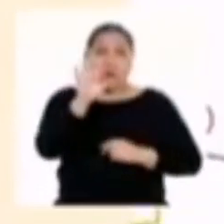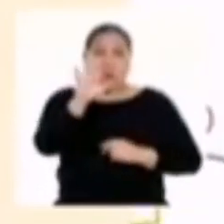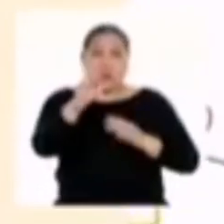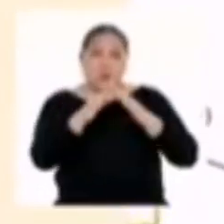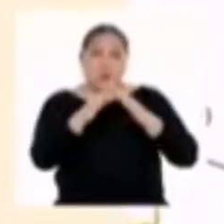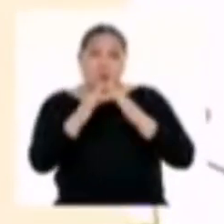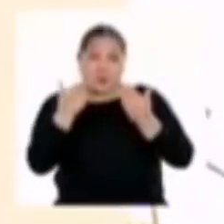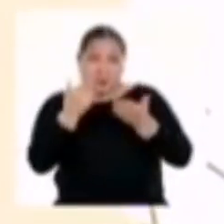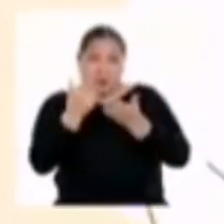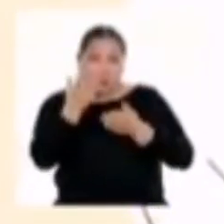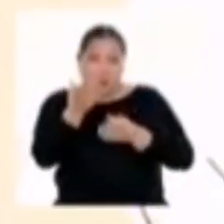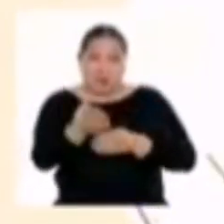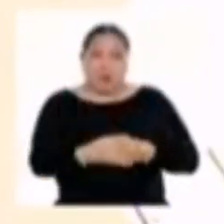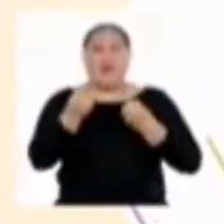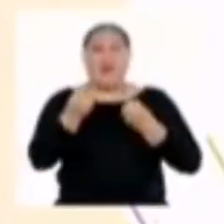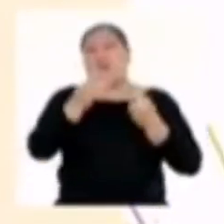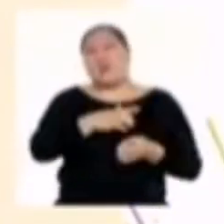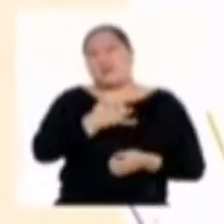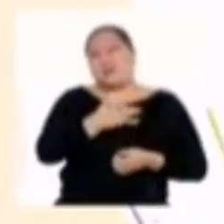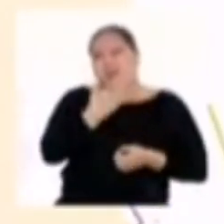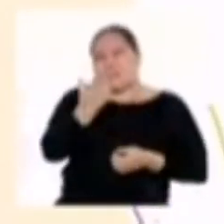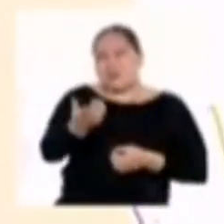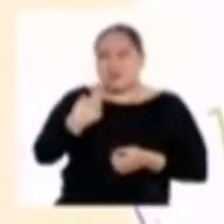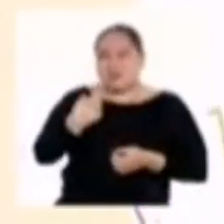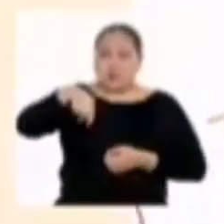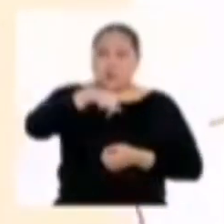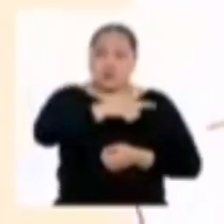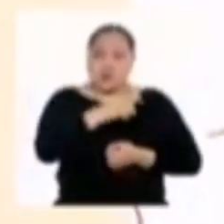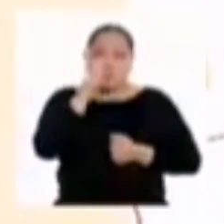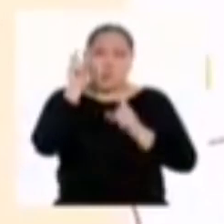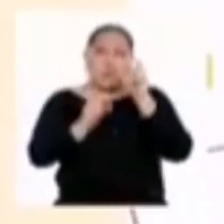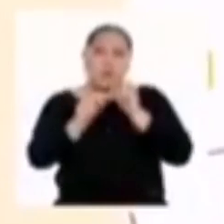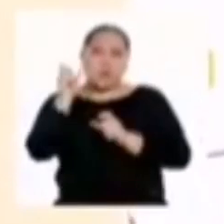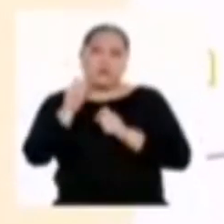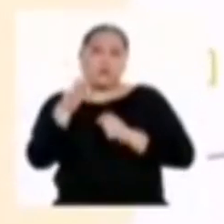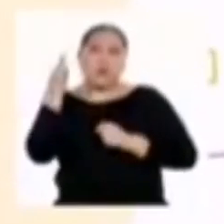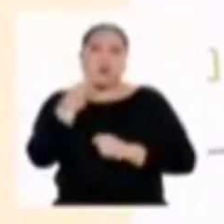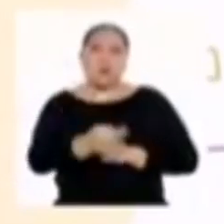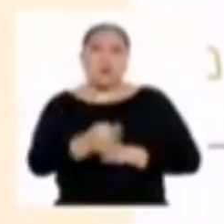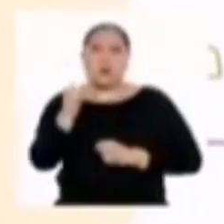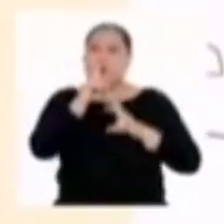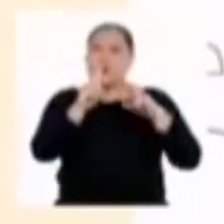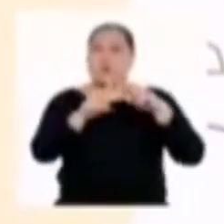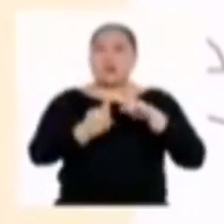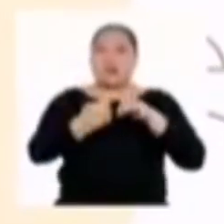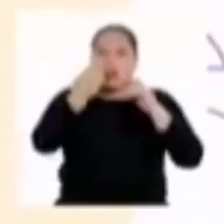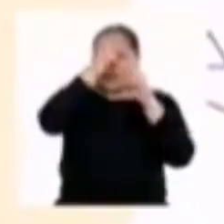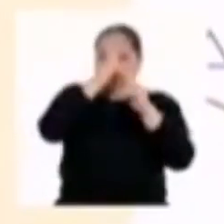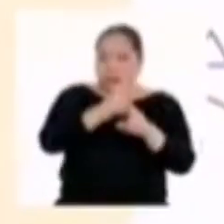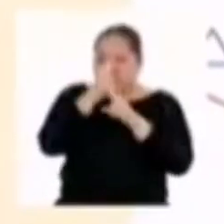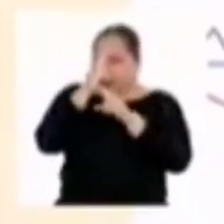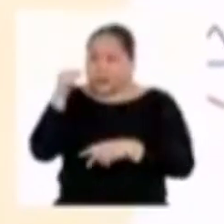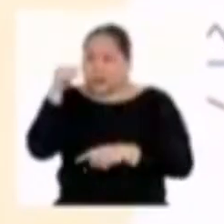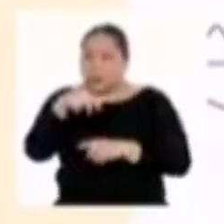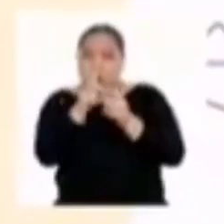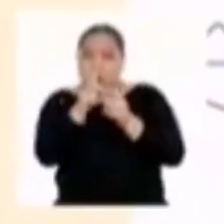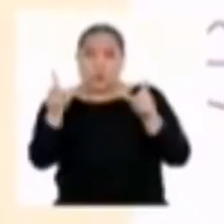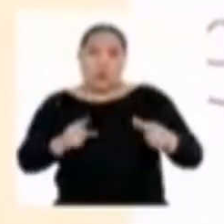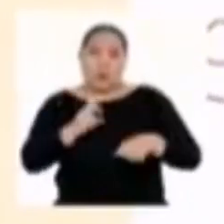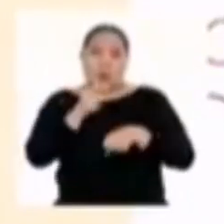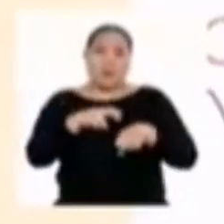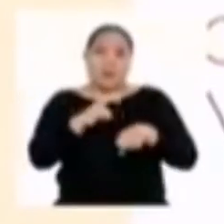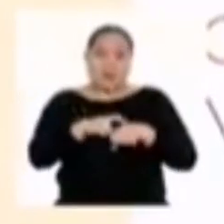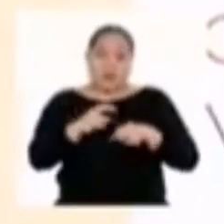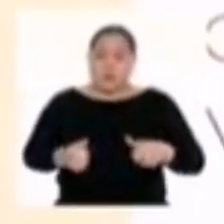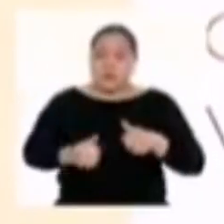ciudad? ¿Cómo te sientes ante ello? Si nosotros somos seres conscientes y no empezamos por respetar estos espacios naturales donde